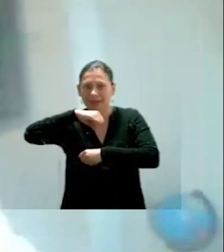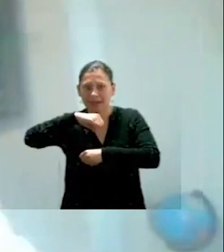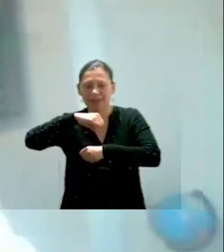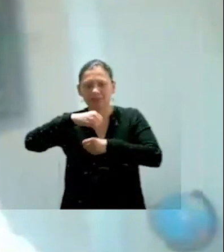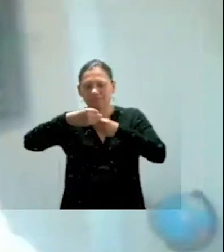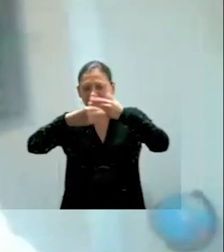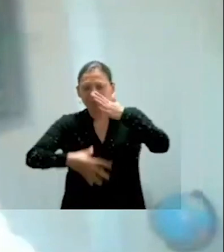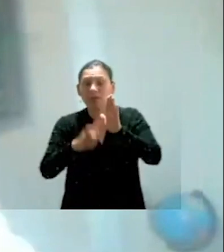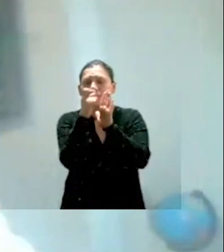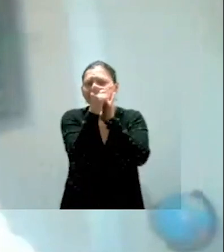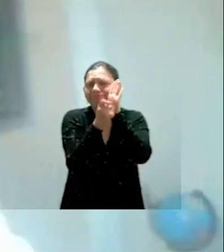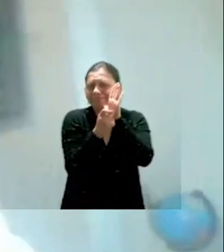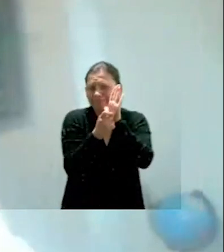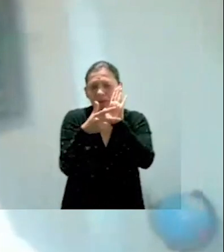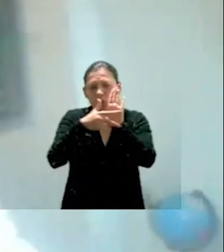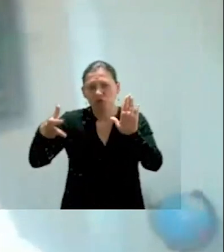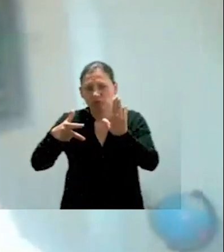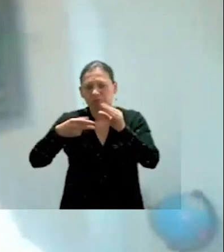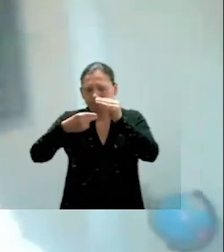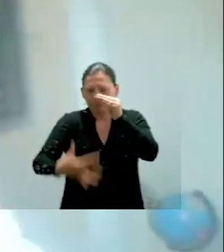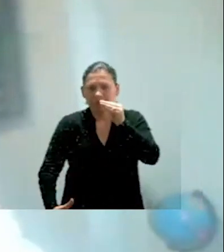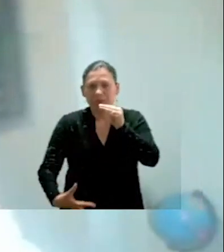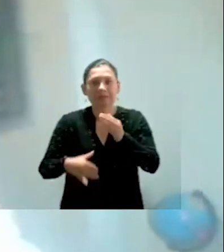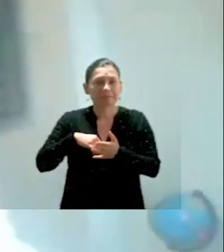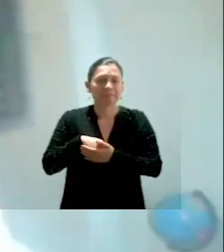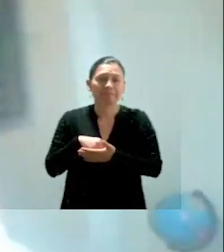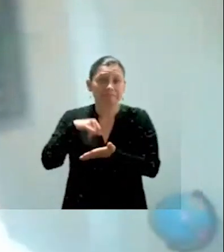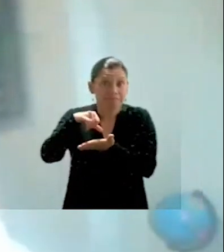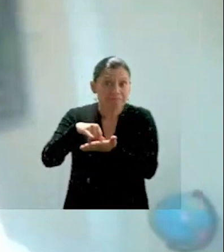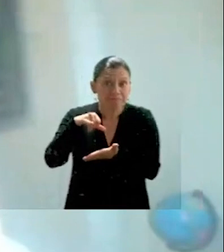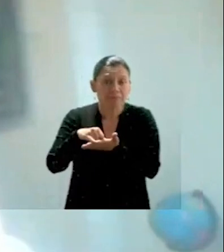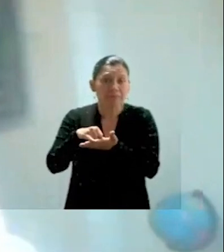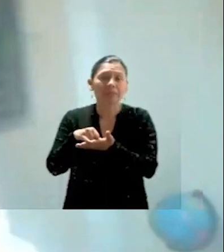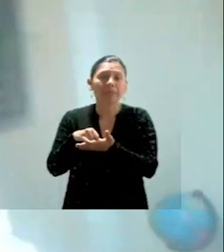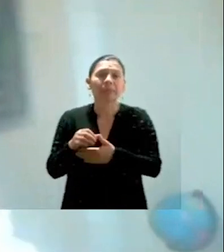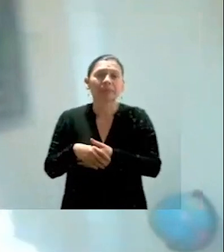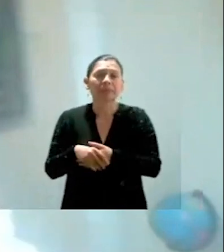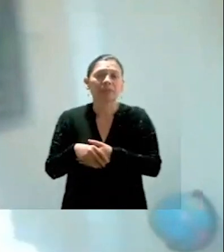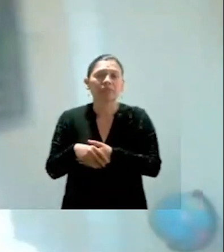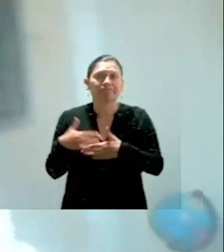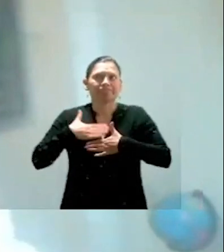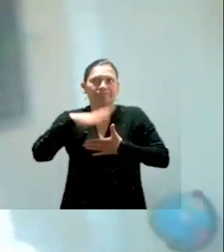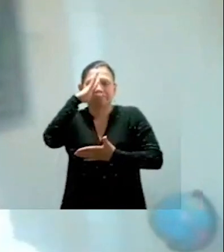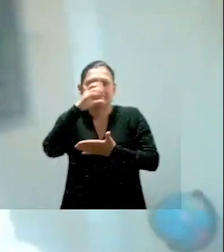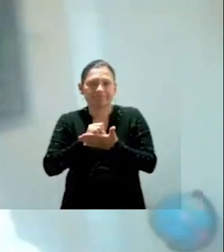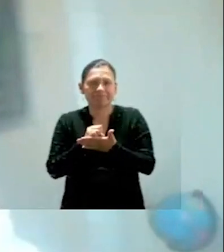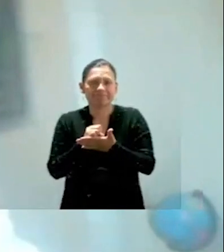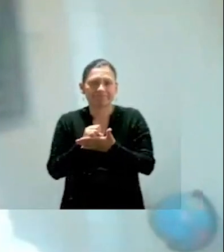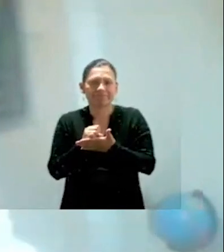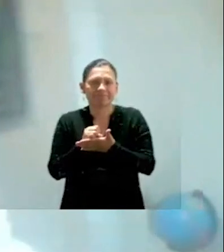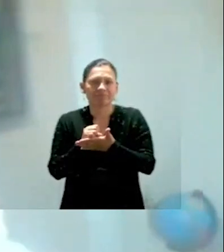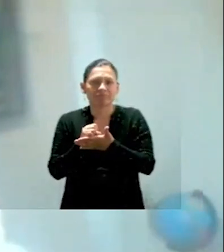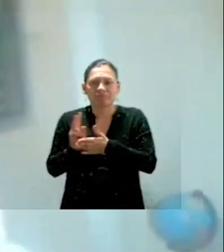de la Corte Constitucional, quien es que tiene la competencia para hacerlo. Otra de